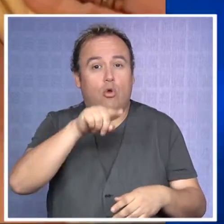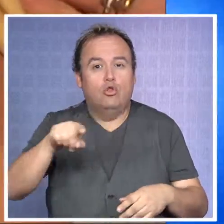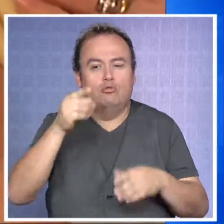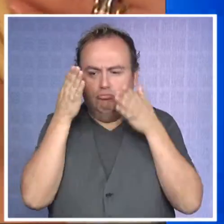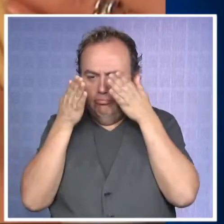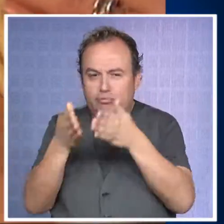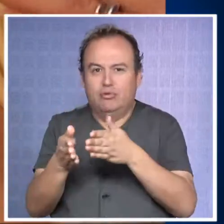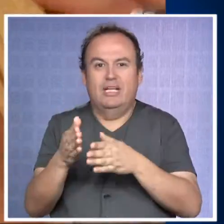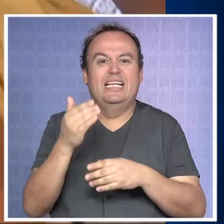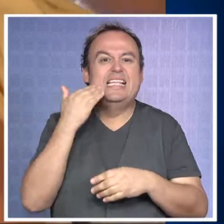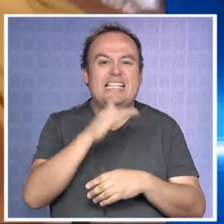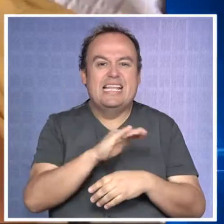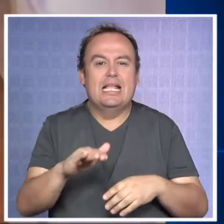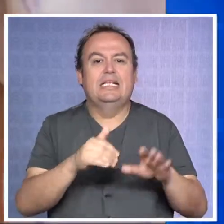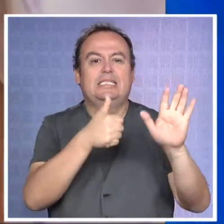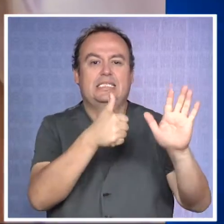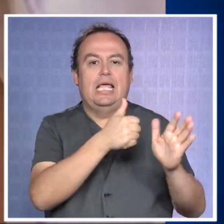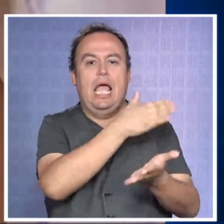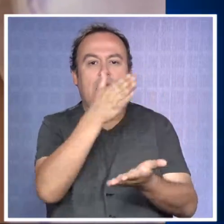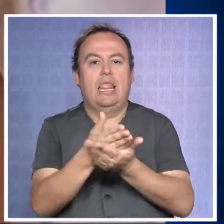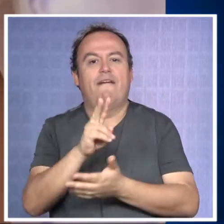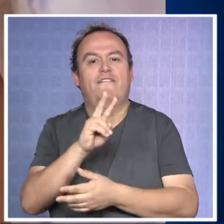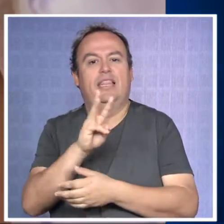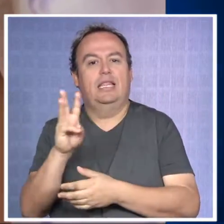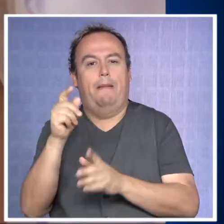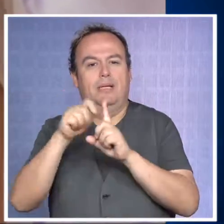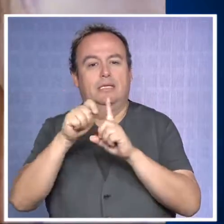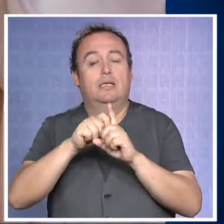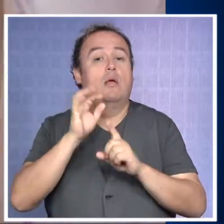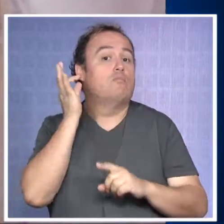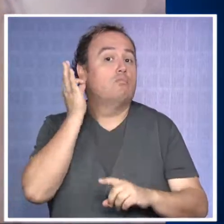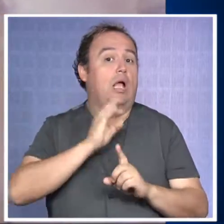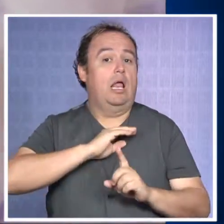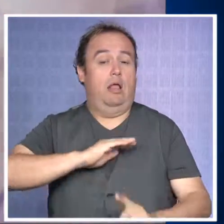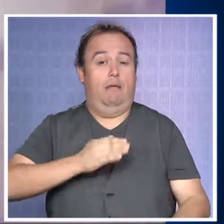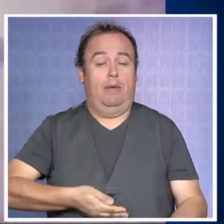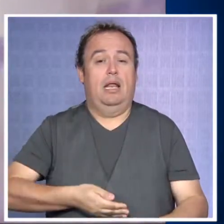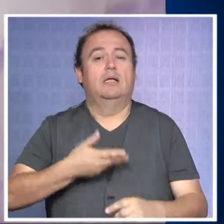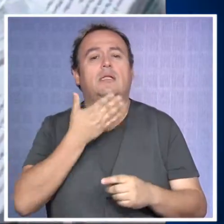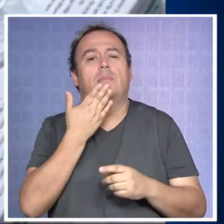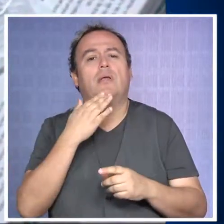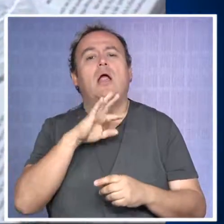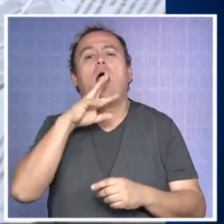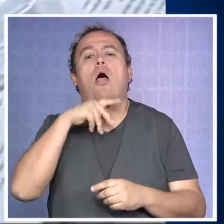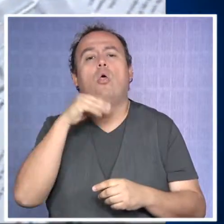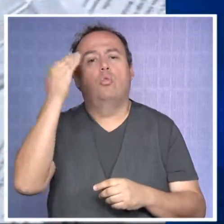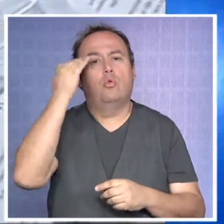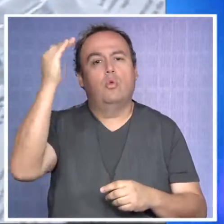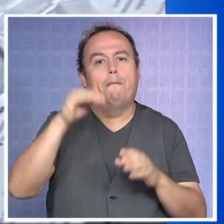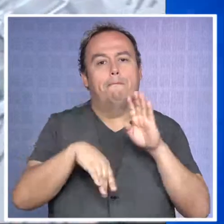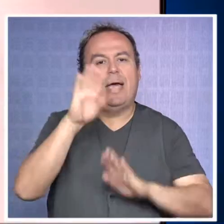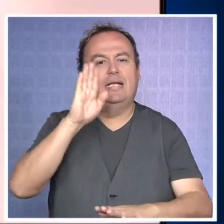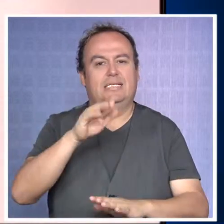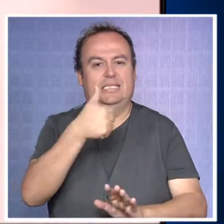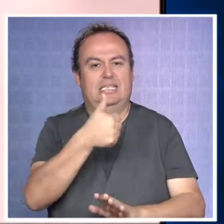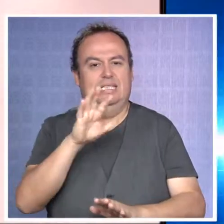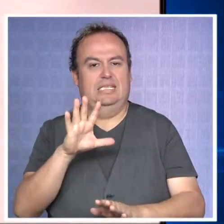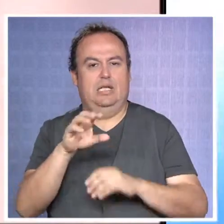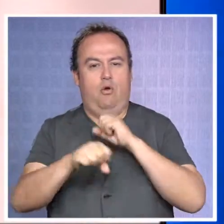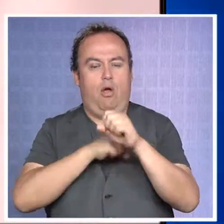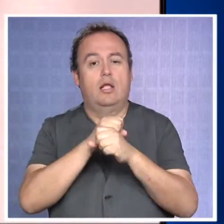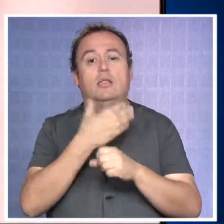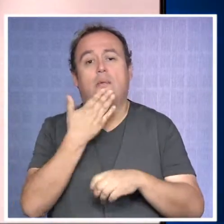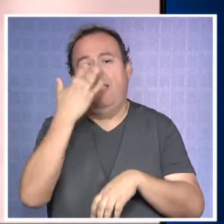enfocada a los niños de 6 a 23 meses, a embarazadas desde las 13 semanas de gestación, a los adultos mayores de 65 años